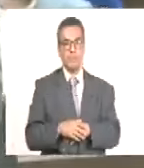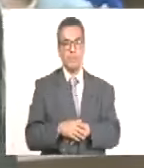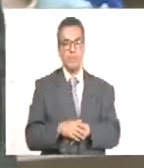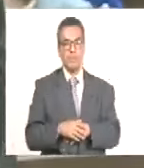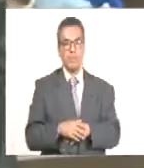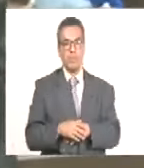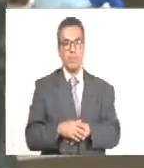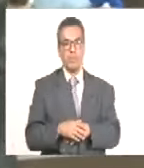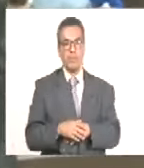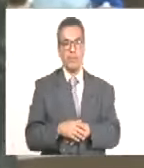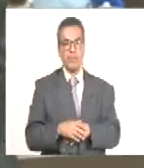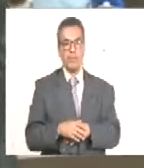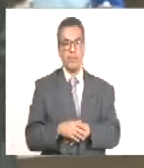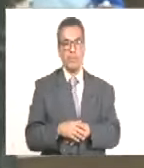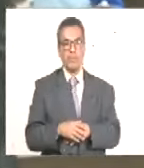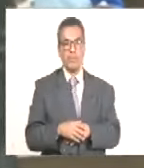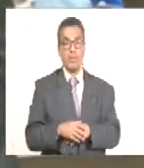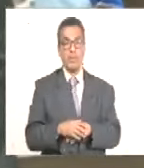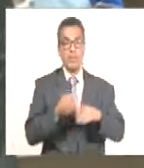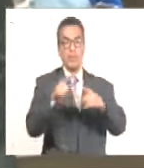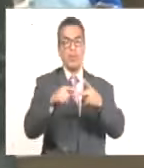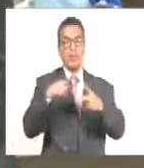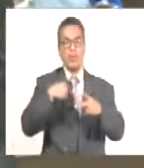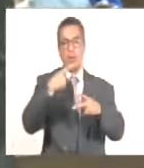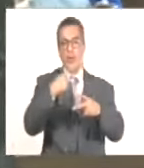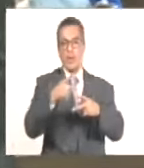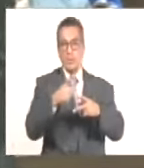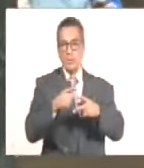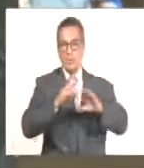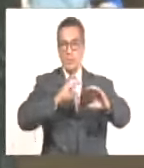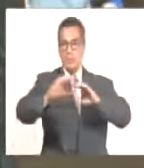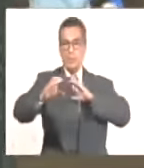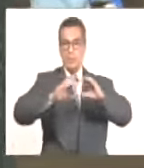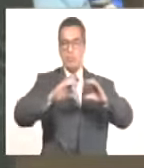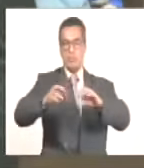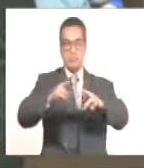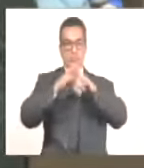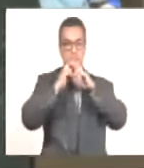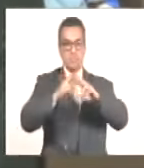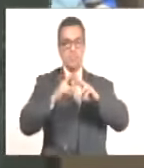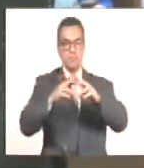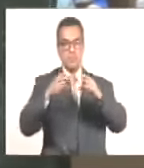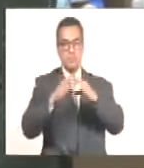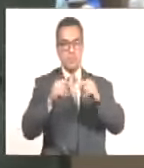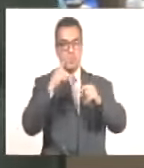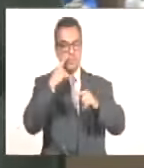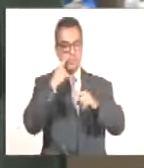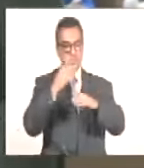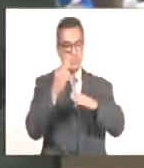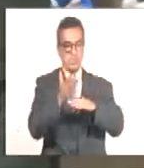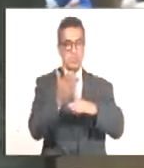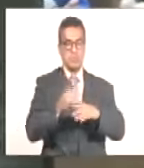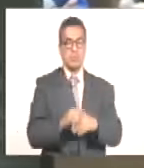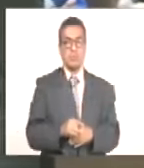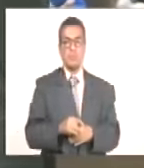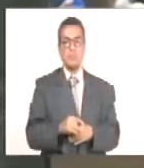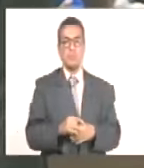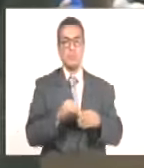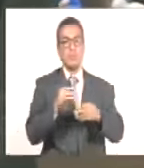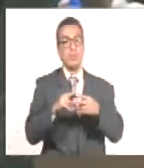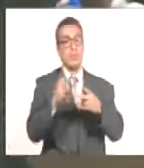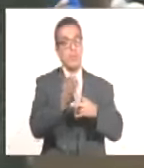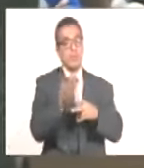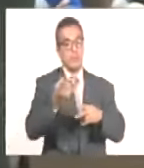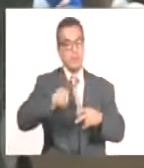contundente el delegado, y le dice en una comunicación, respondiendo ante las amenazas de una agresión